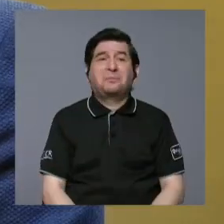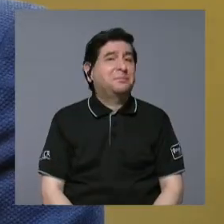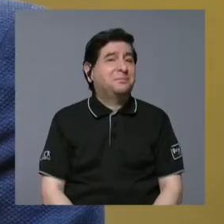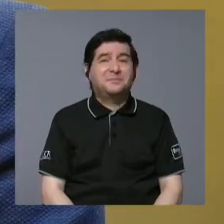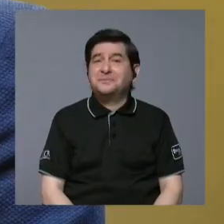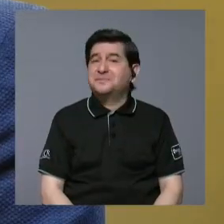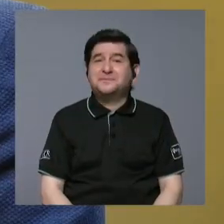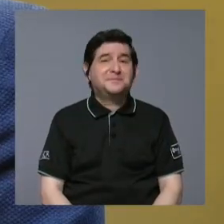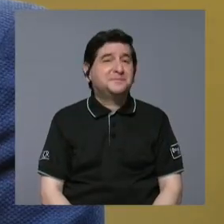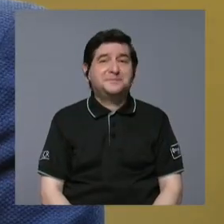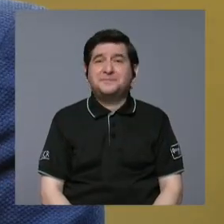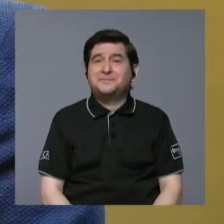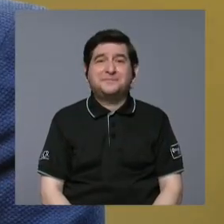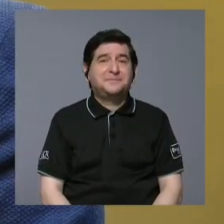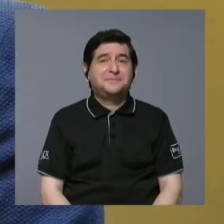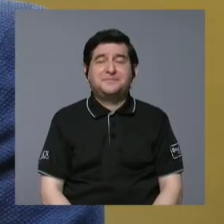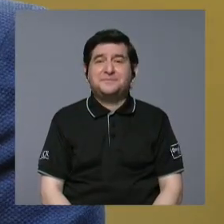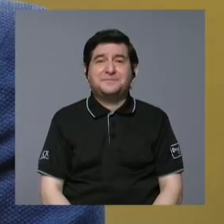Entonces,